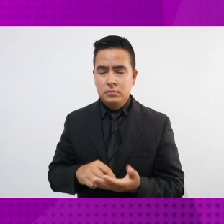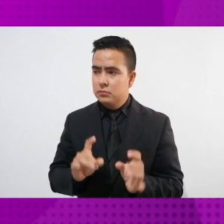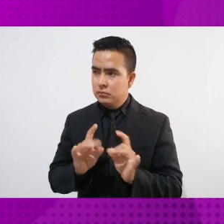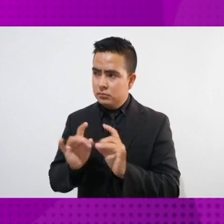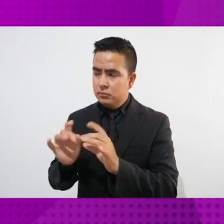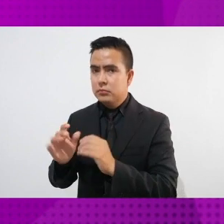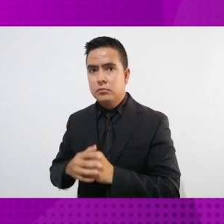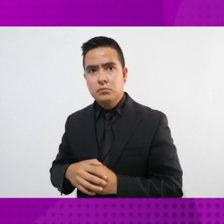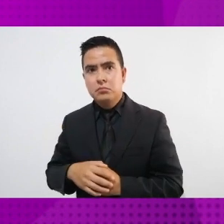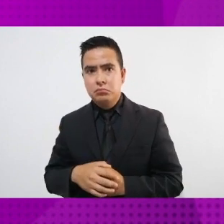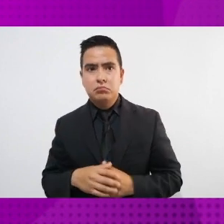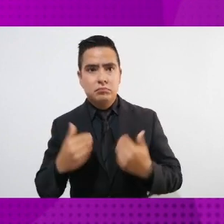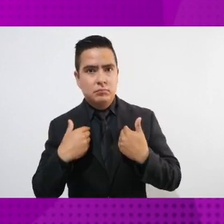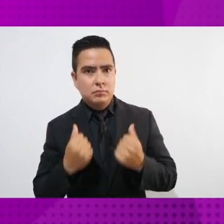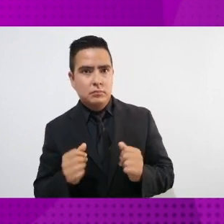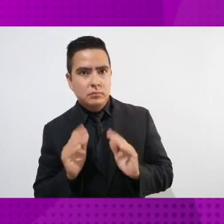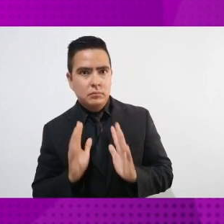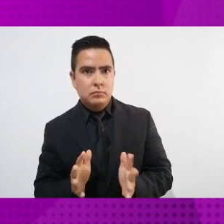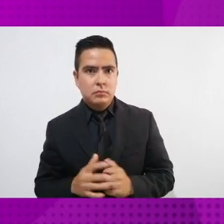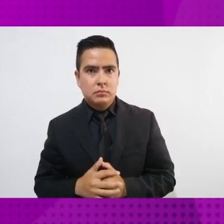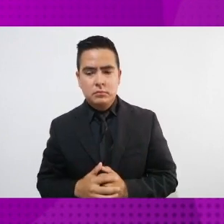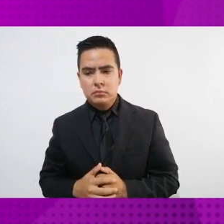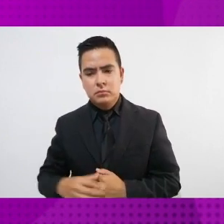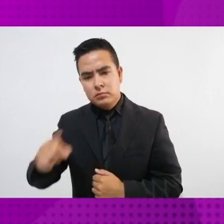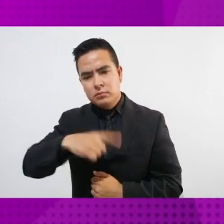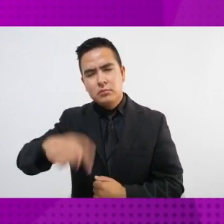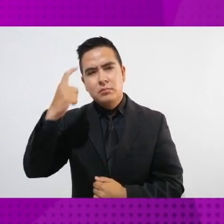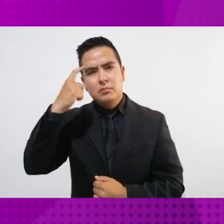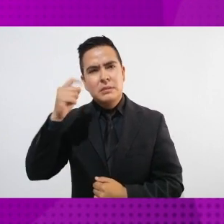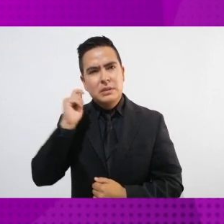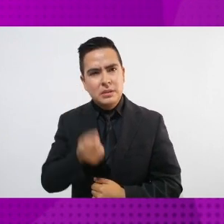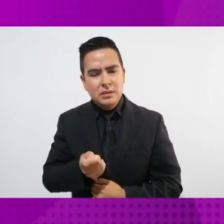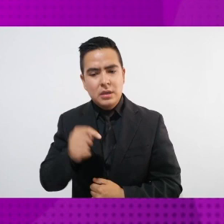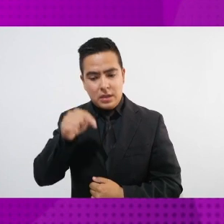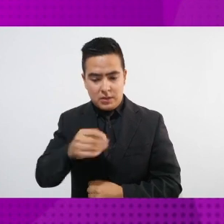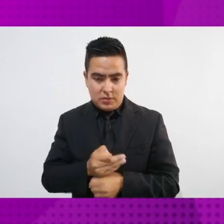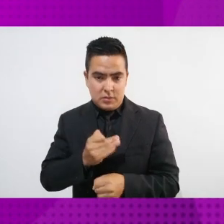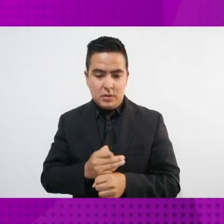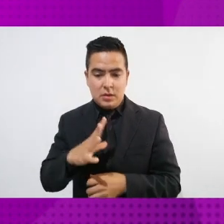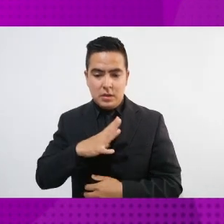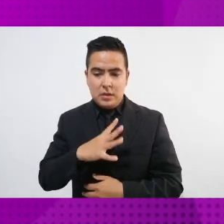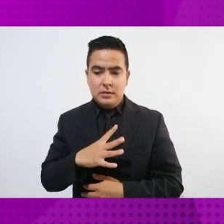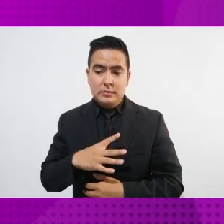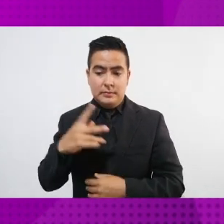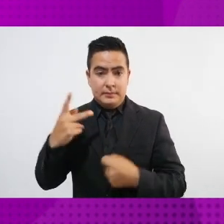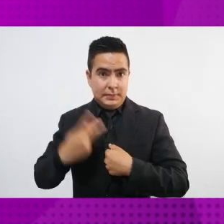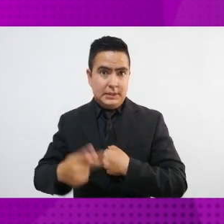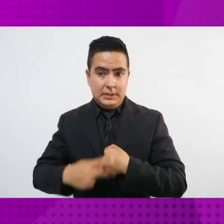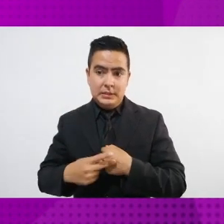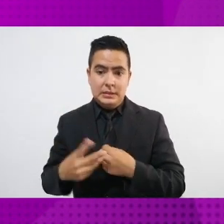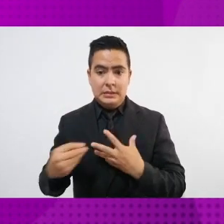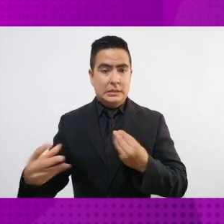algunas ocasiones en este mismo programa, pues estamos ante una emergencia sanitaria, pero no hay una suspensión del orden